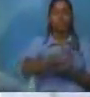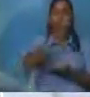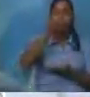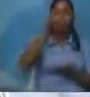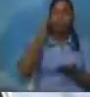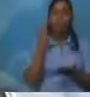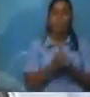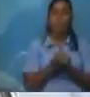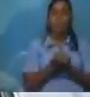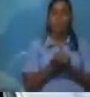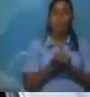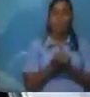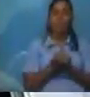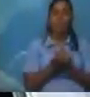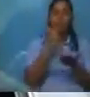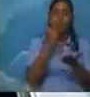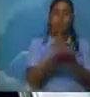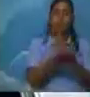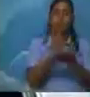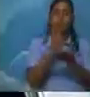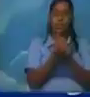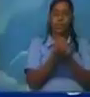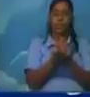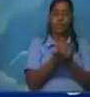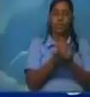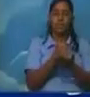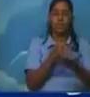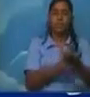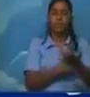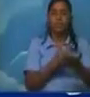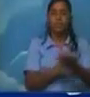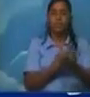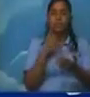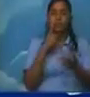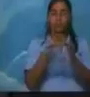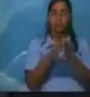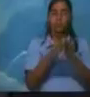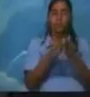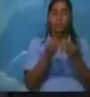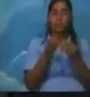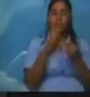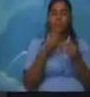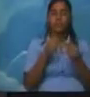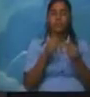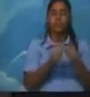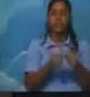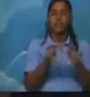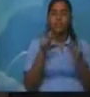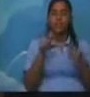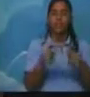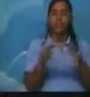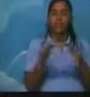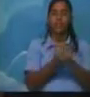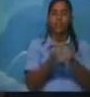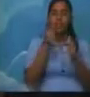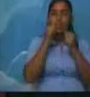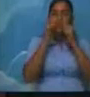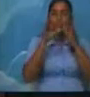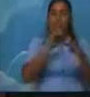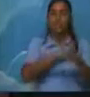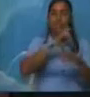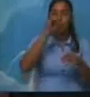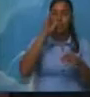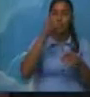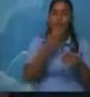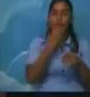Gloria a adelante hermano Juan flores Bueno continuamos aquí con la bendición de Dios La